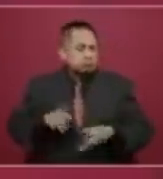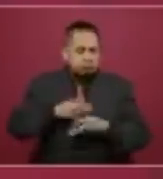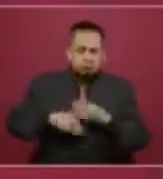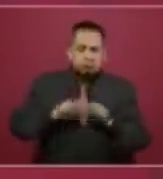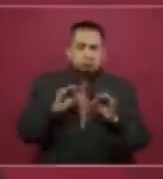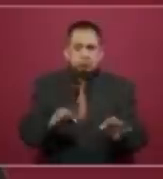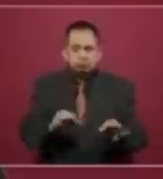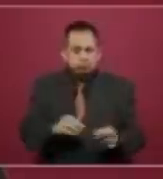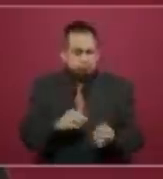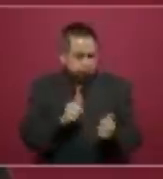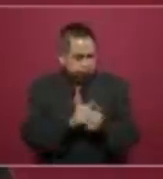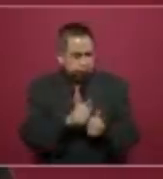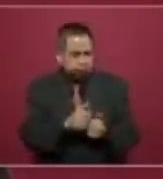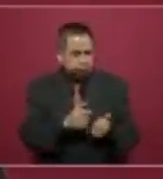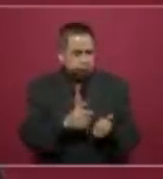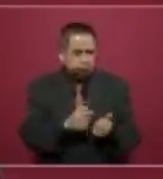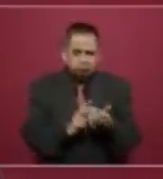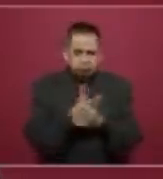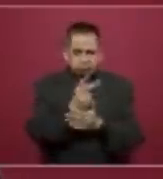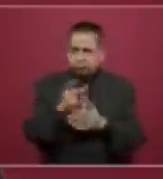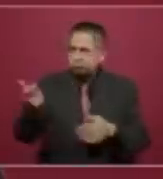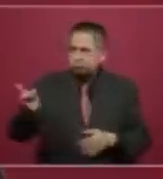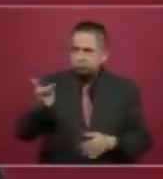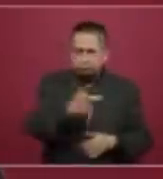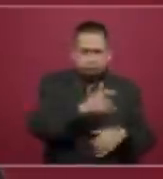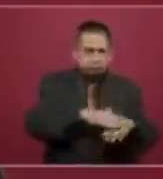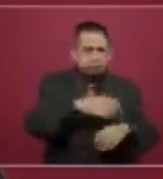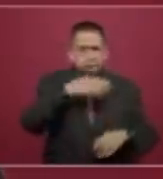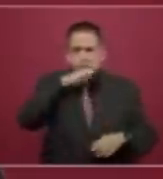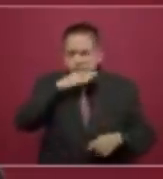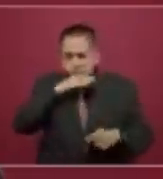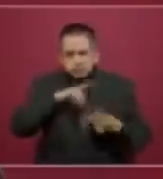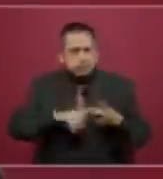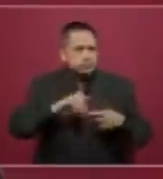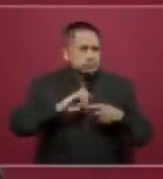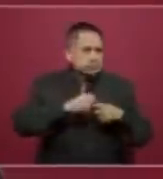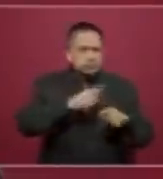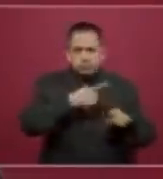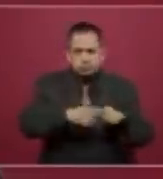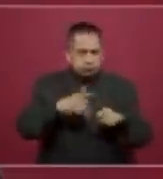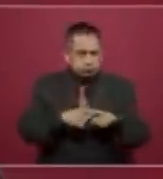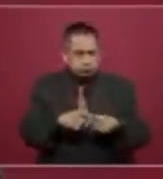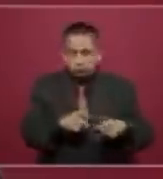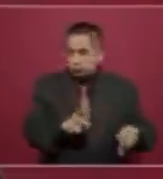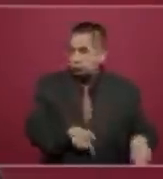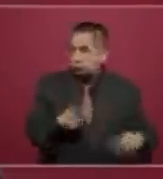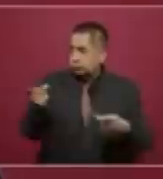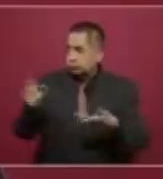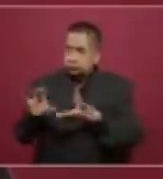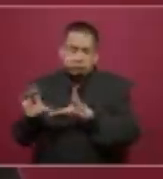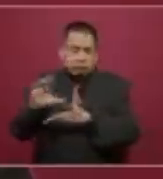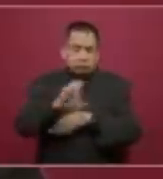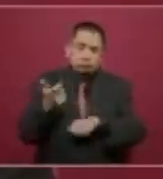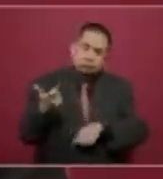que se les pague más por el maíz, por el frijol, por el trigo,